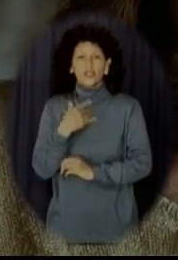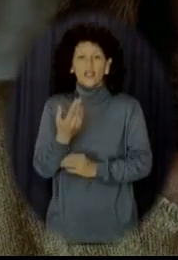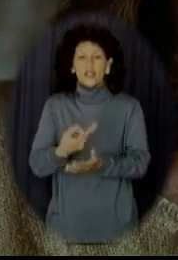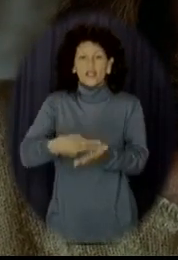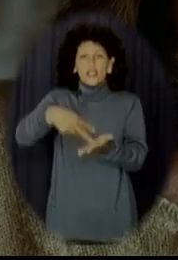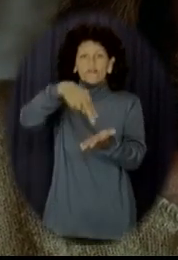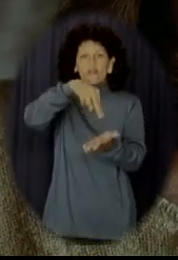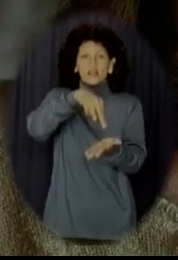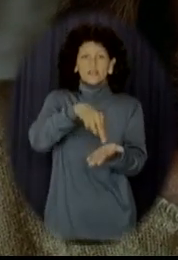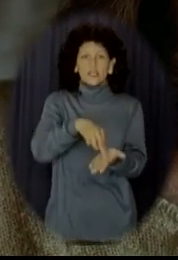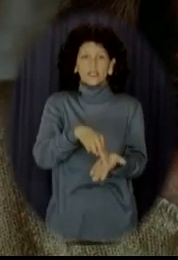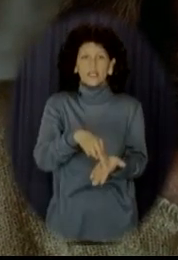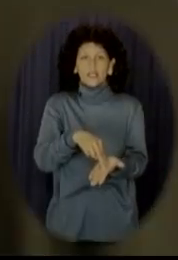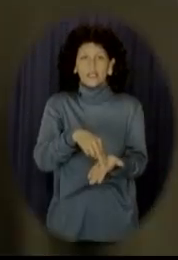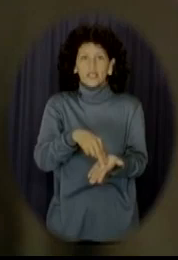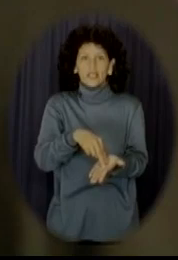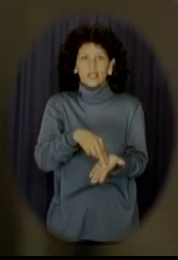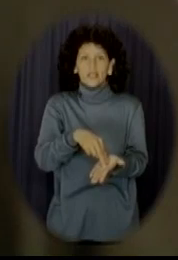levántate.